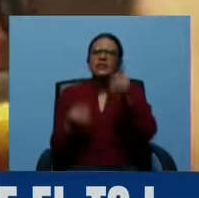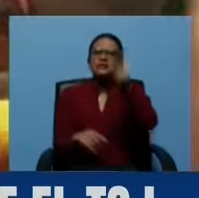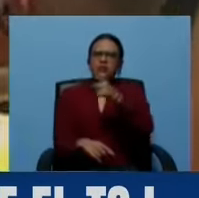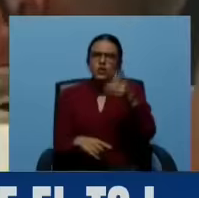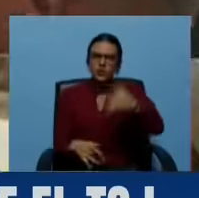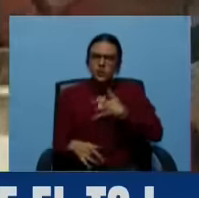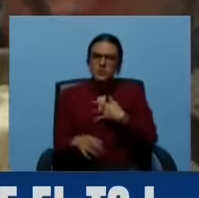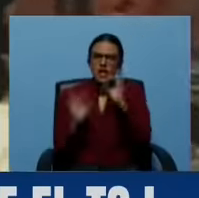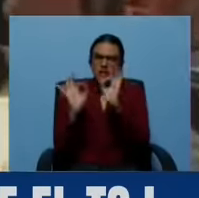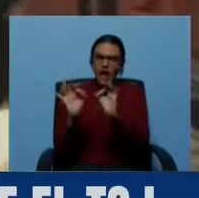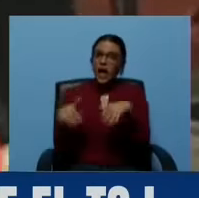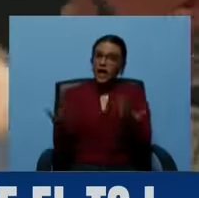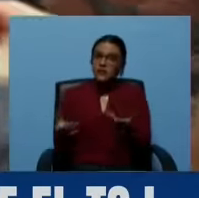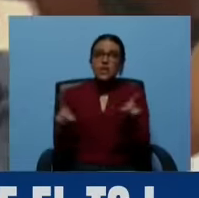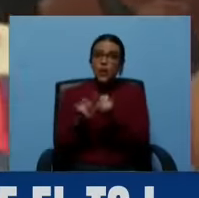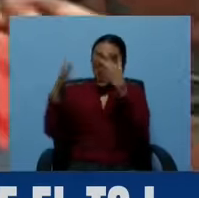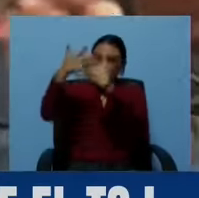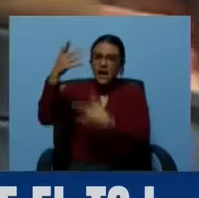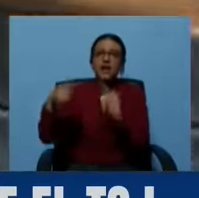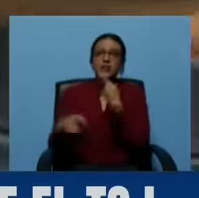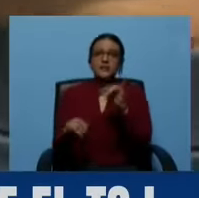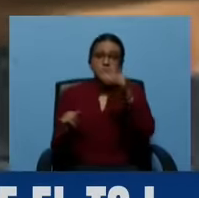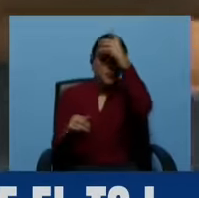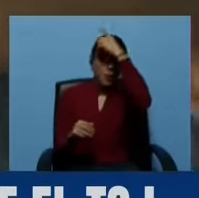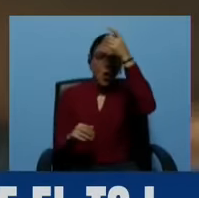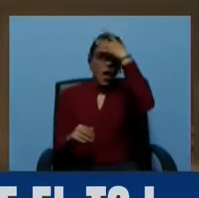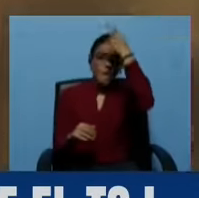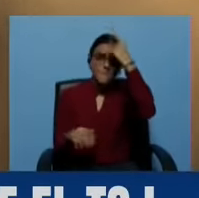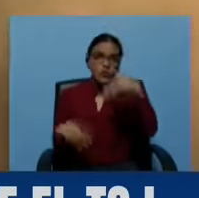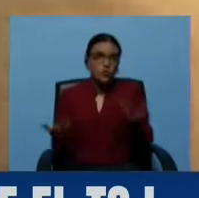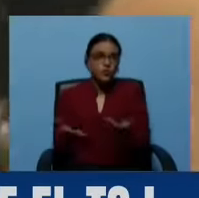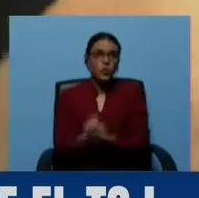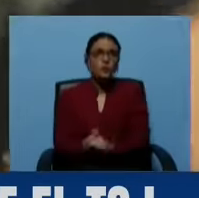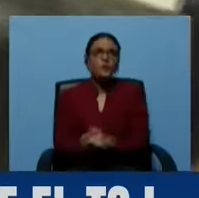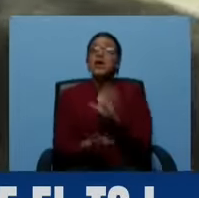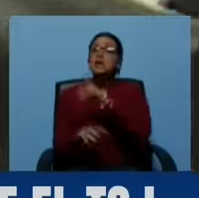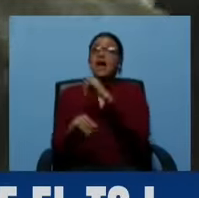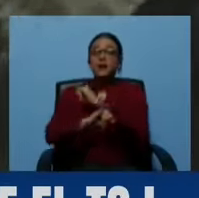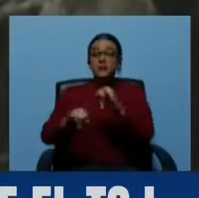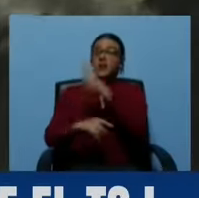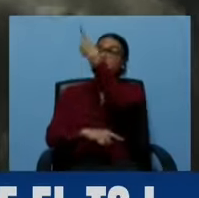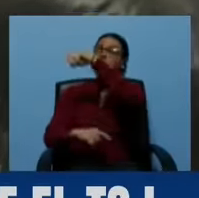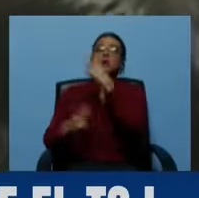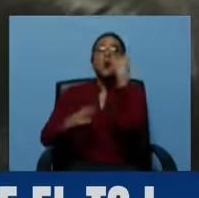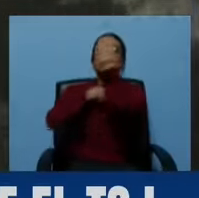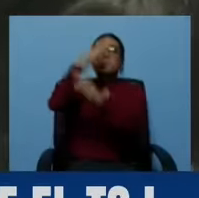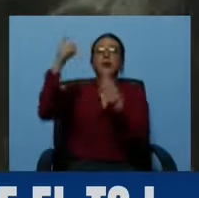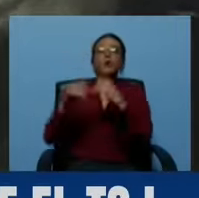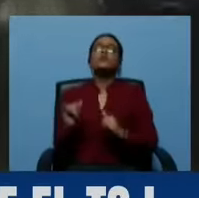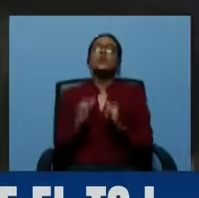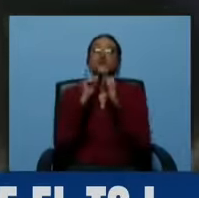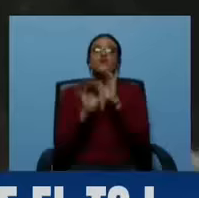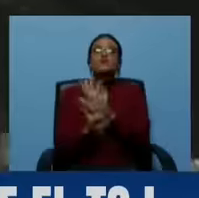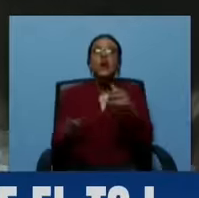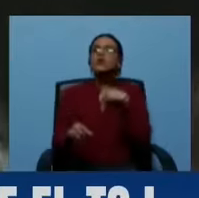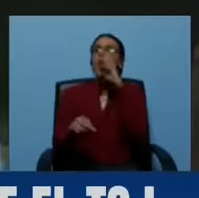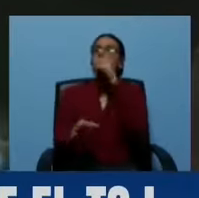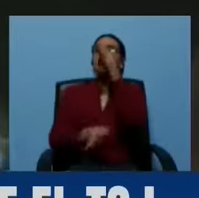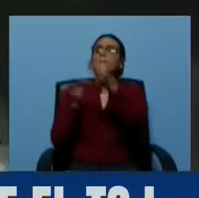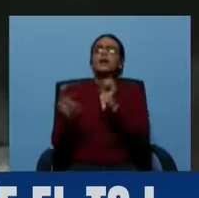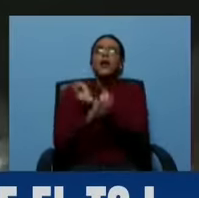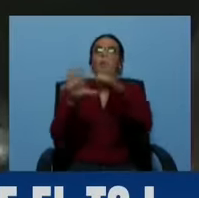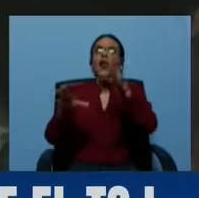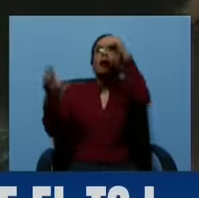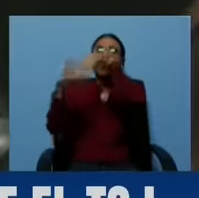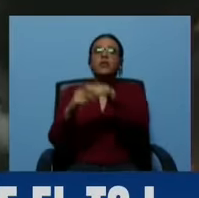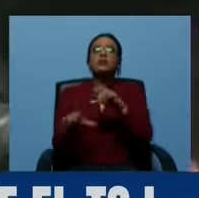su carta? Mire, ya yo fui interrogado exhaustivamente. Ya hablé de todo esto como lo expliqué